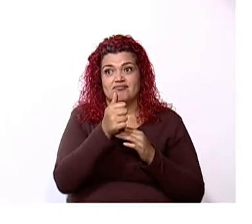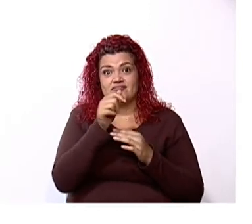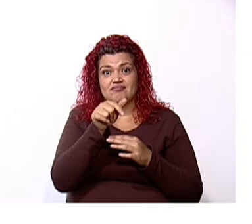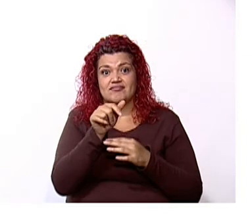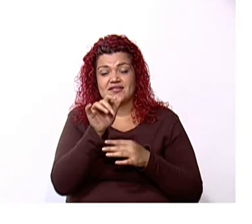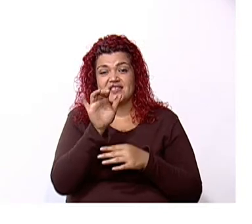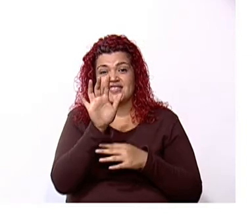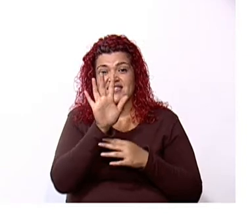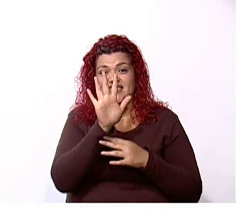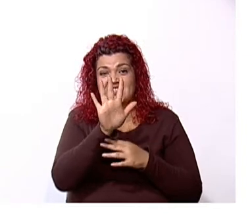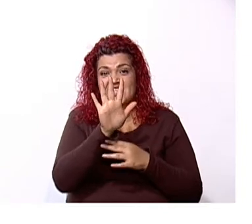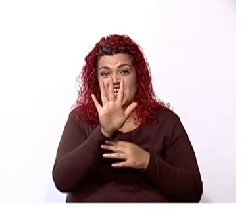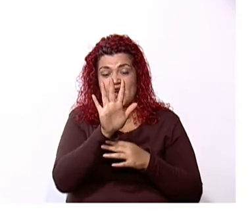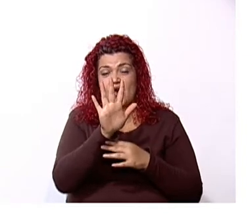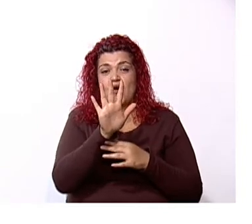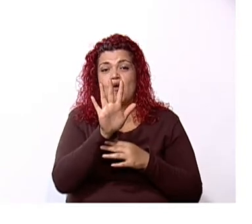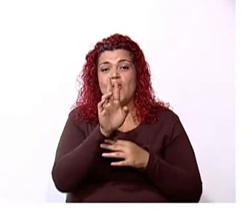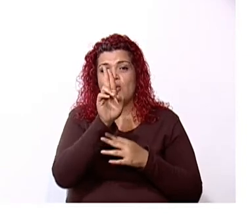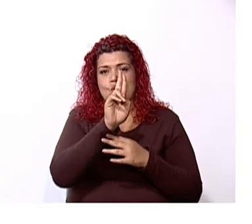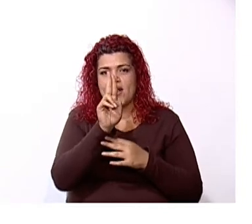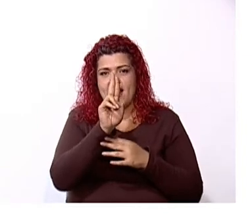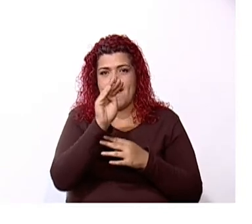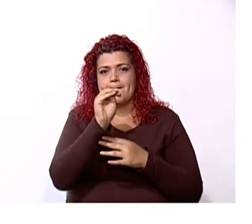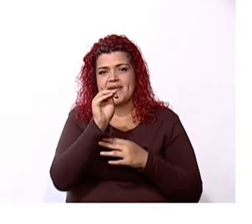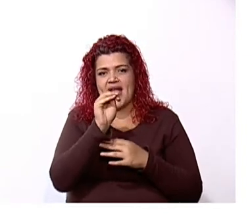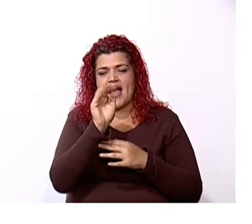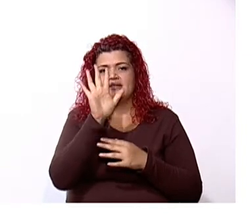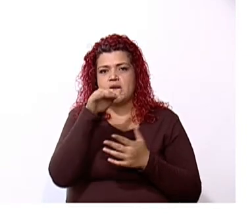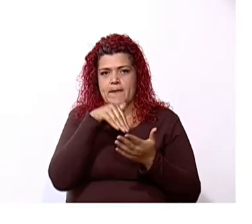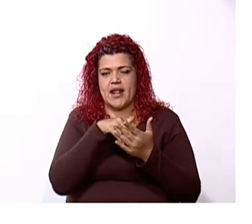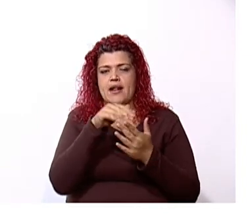El valor posicional del 5 en las unidades de millar, 5.000.